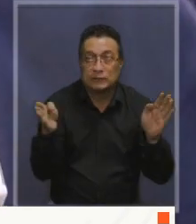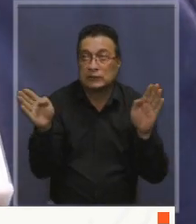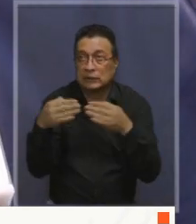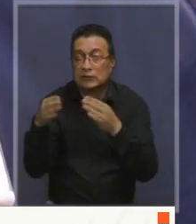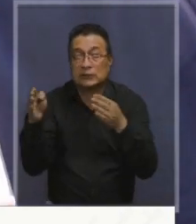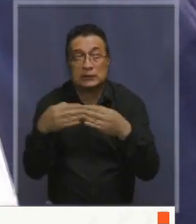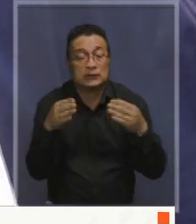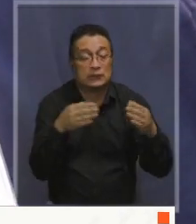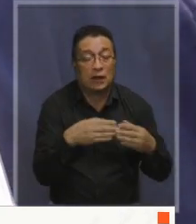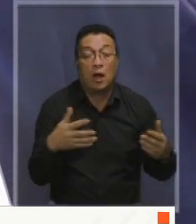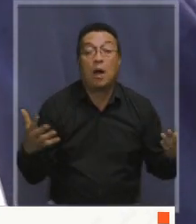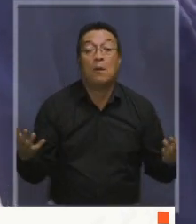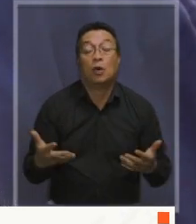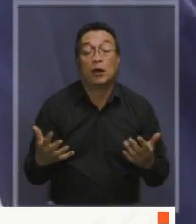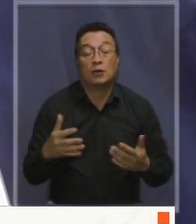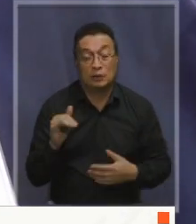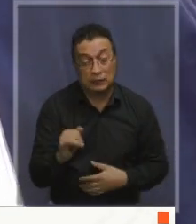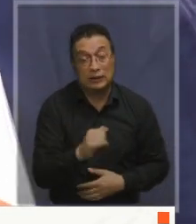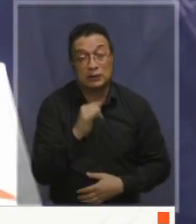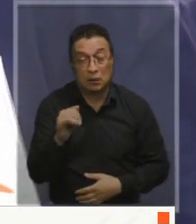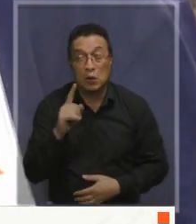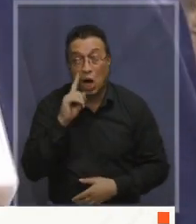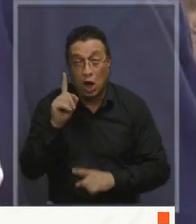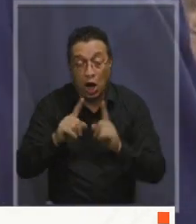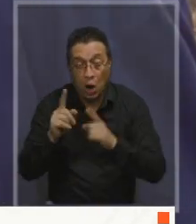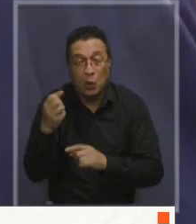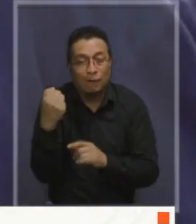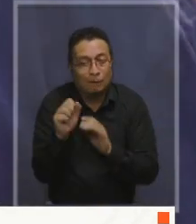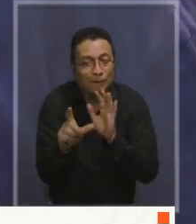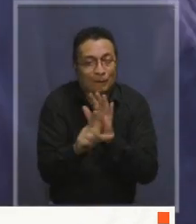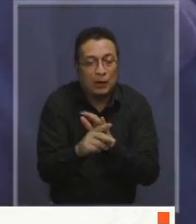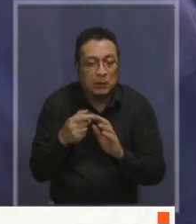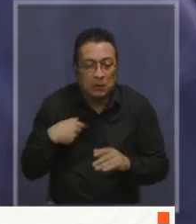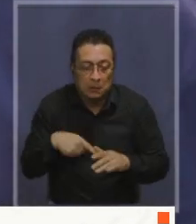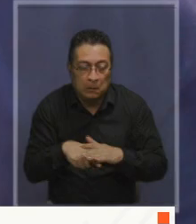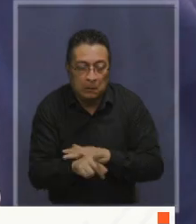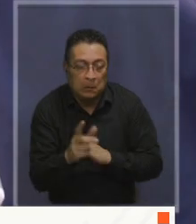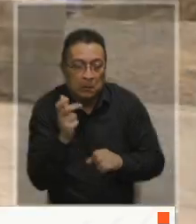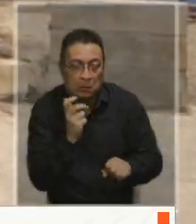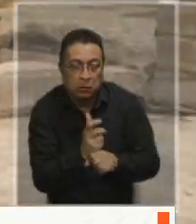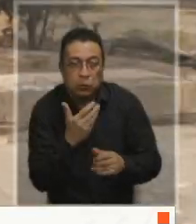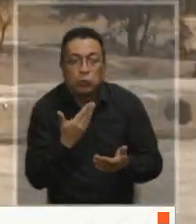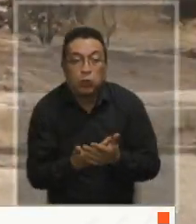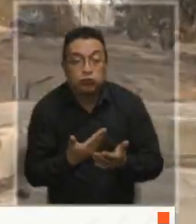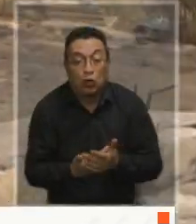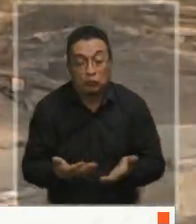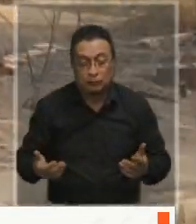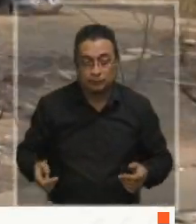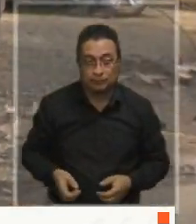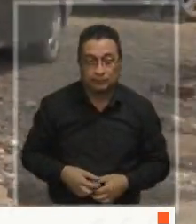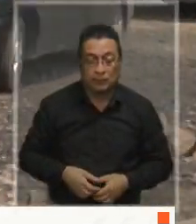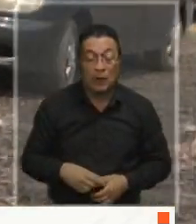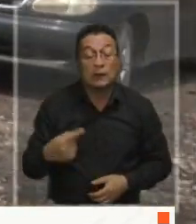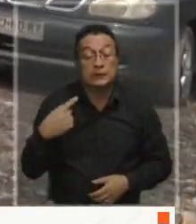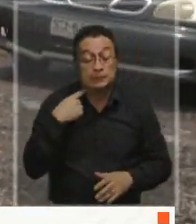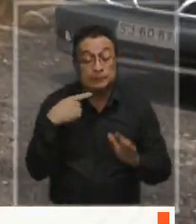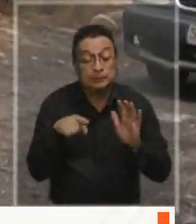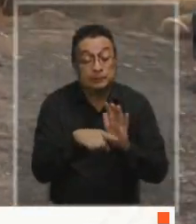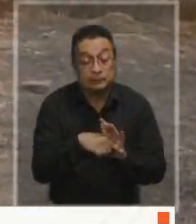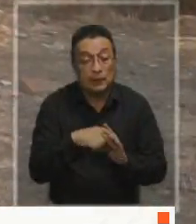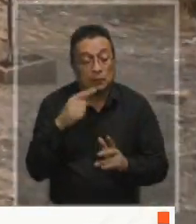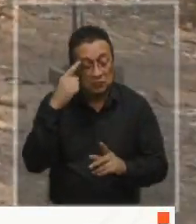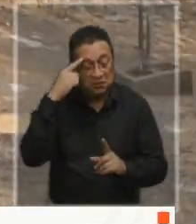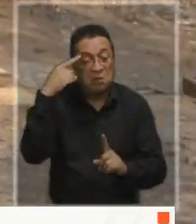porque siempre andan bandidos que quieren sacar aprovecho de esto desde la adversidad dicen estar